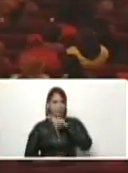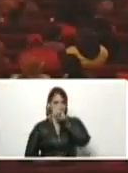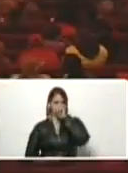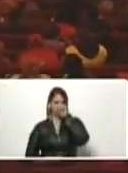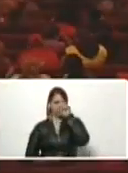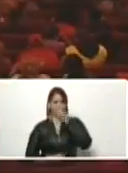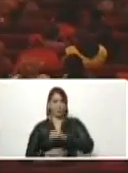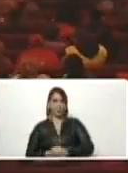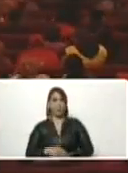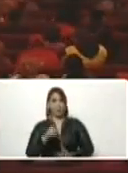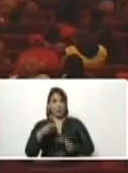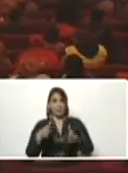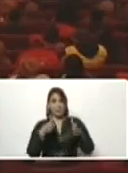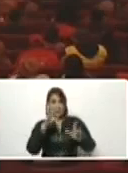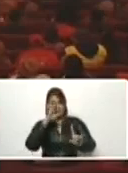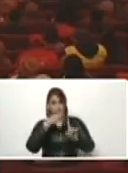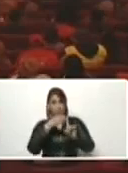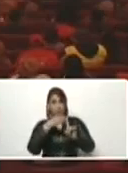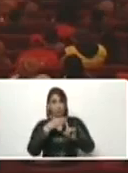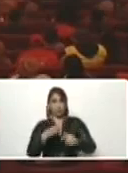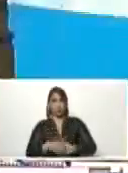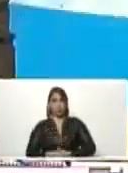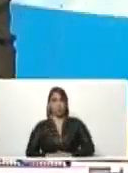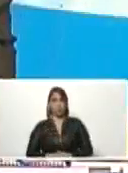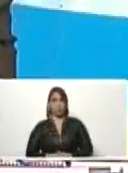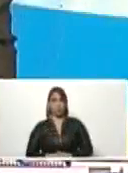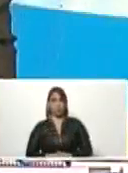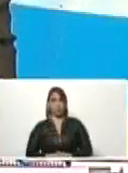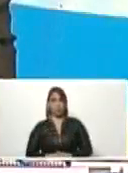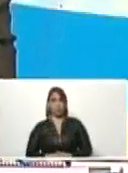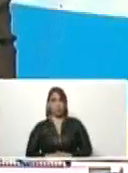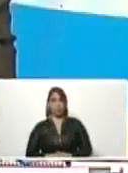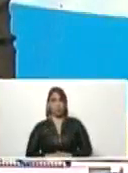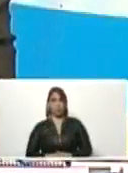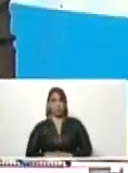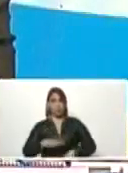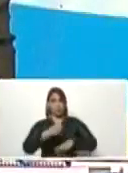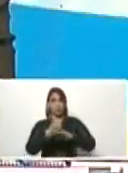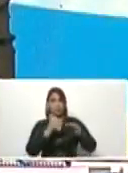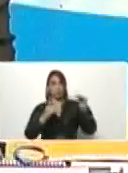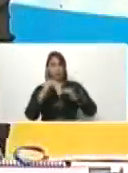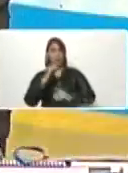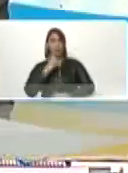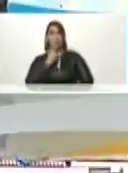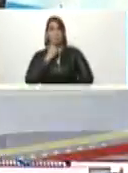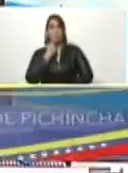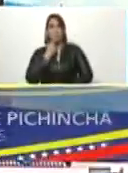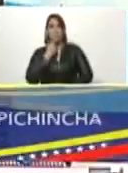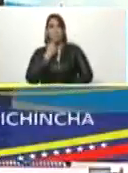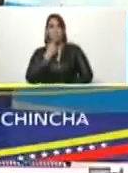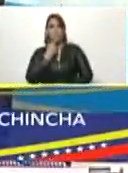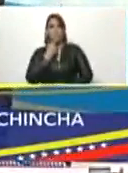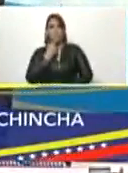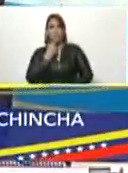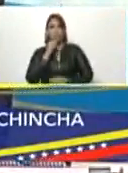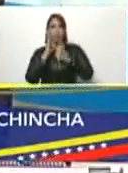Ese es el destino que decía el general en jefe Padrino López en su